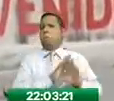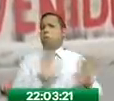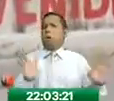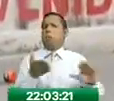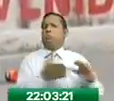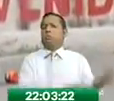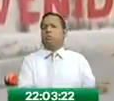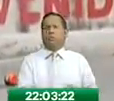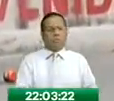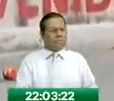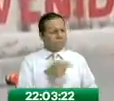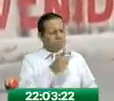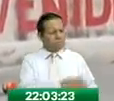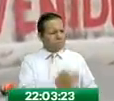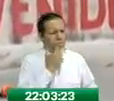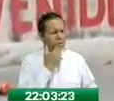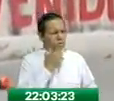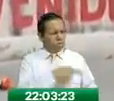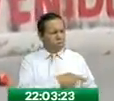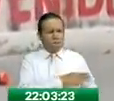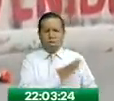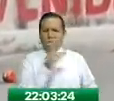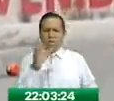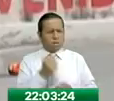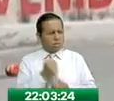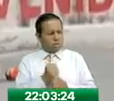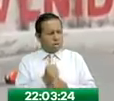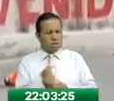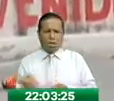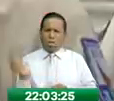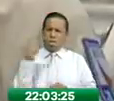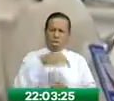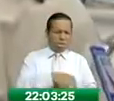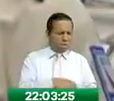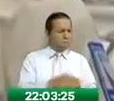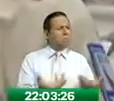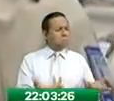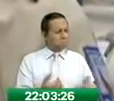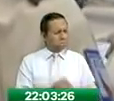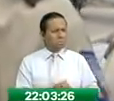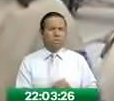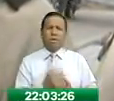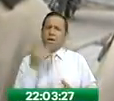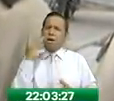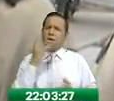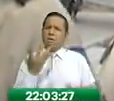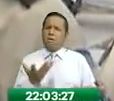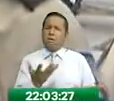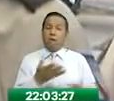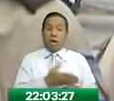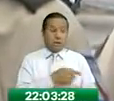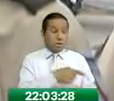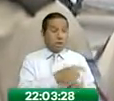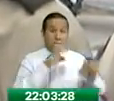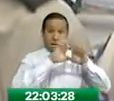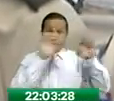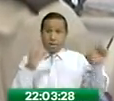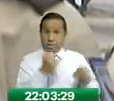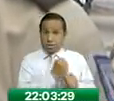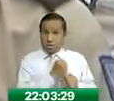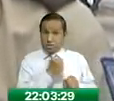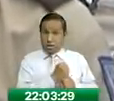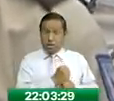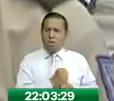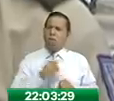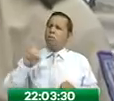se había desviado de la ruta de trabajo. Tuvimos contacto con personeros de la mencionada empresa de seguridad, en la cual manifiestan que